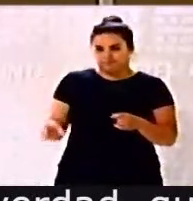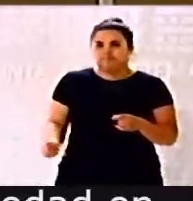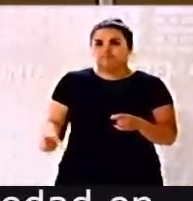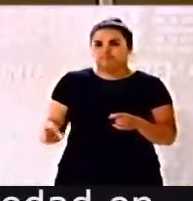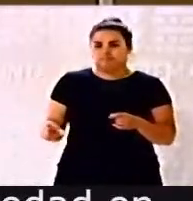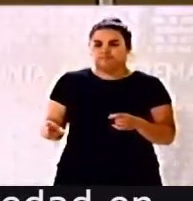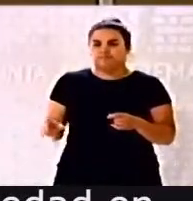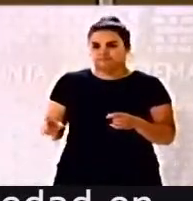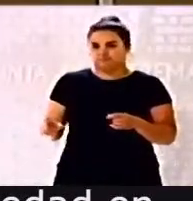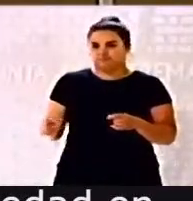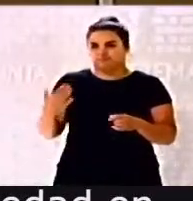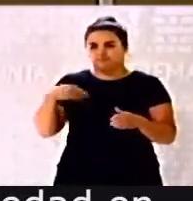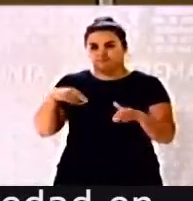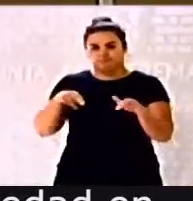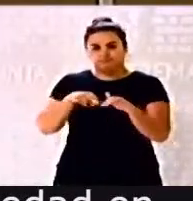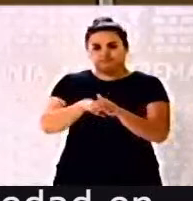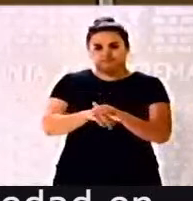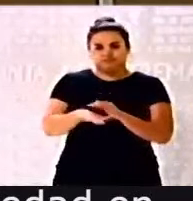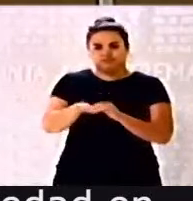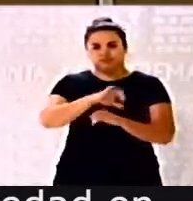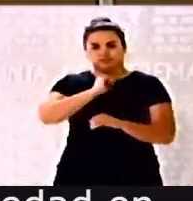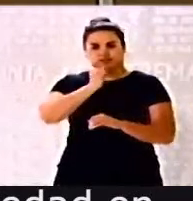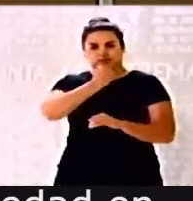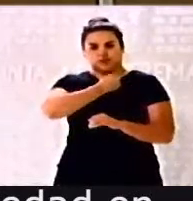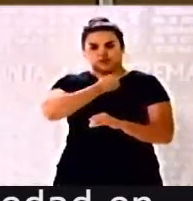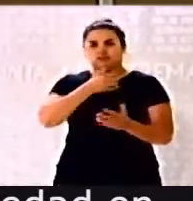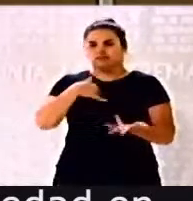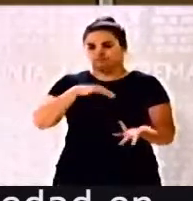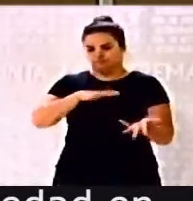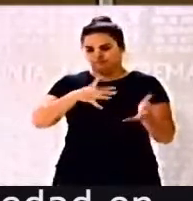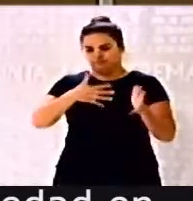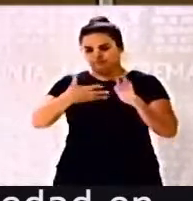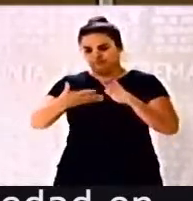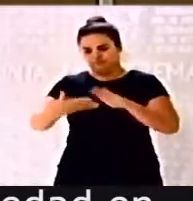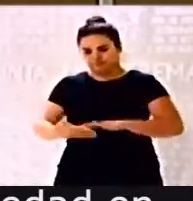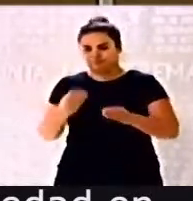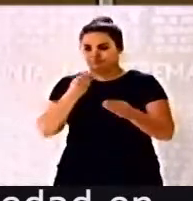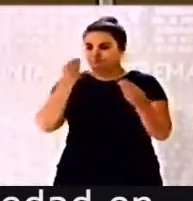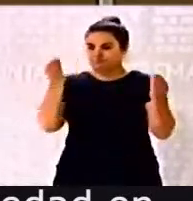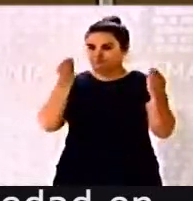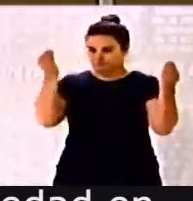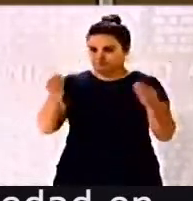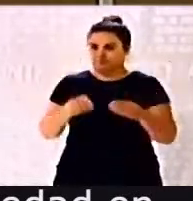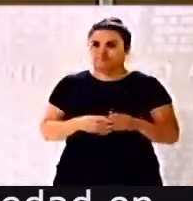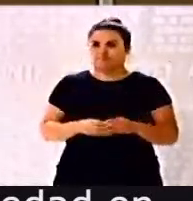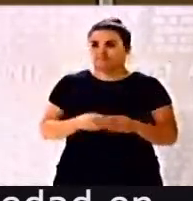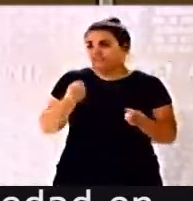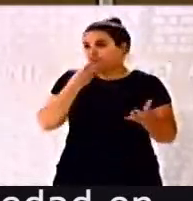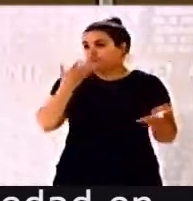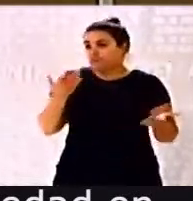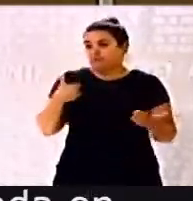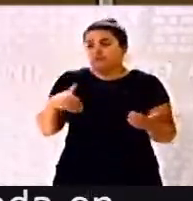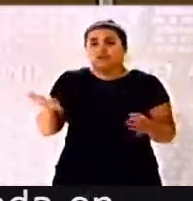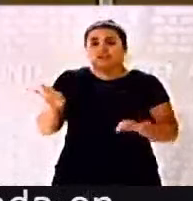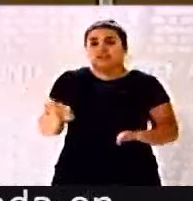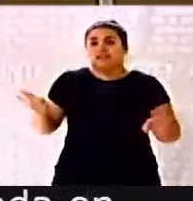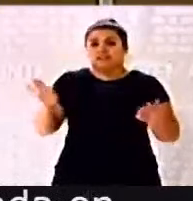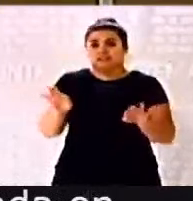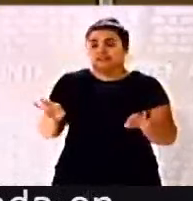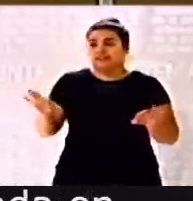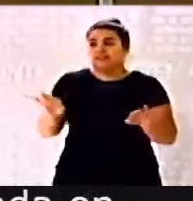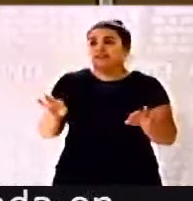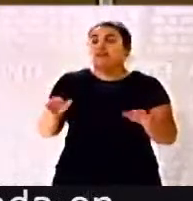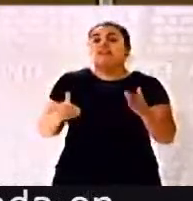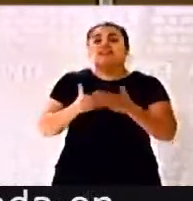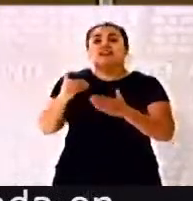tenemos ingresada del brote de Navalmoral, que va evolucionando favorablemente, ¿no? Y no tenemos a nadie ya desde hace